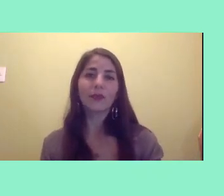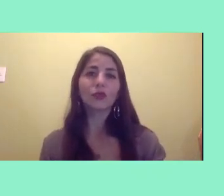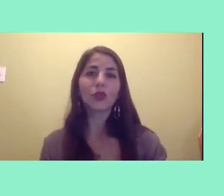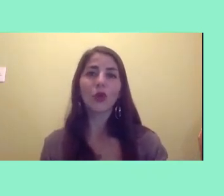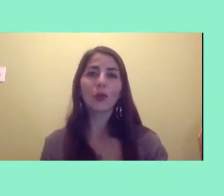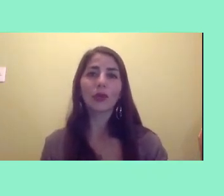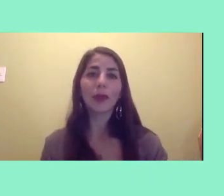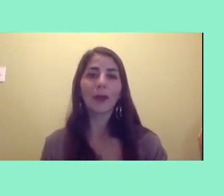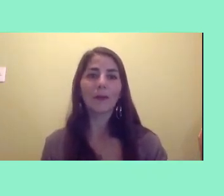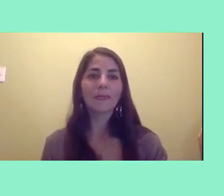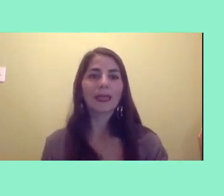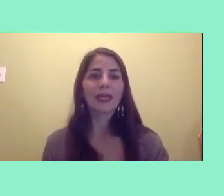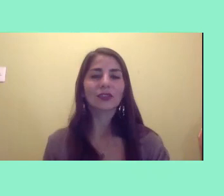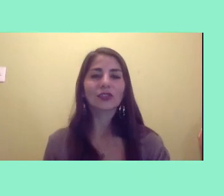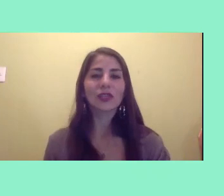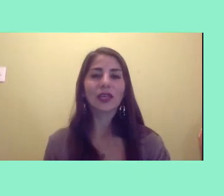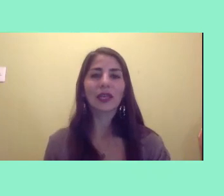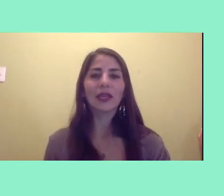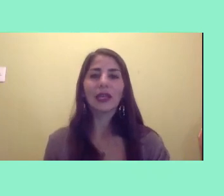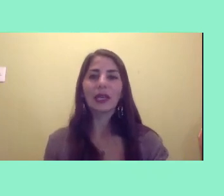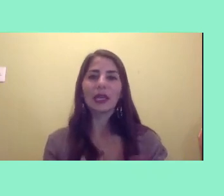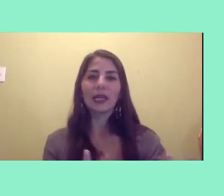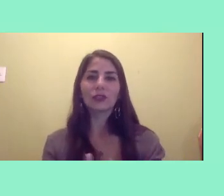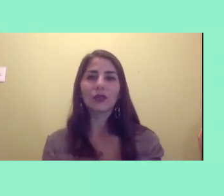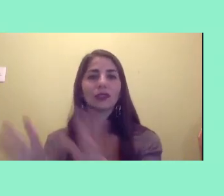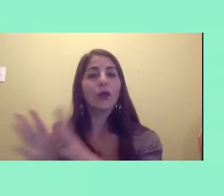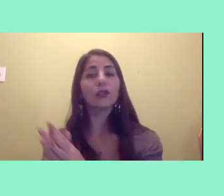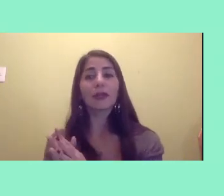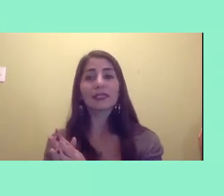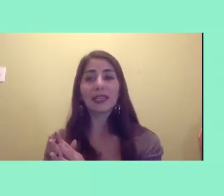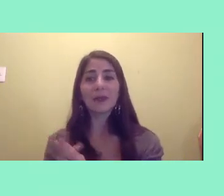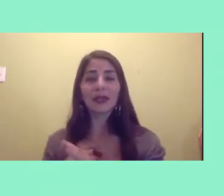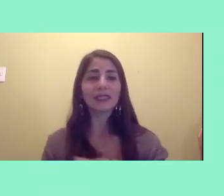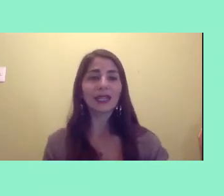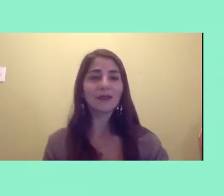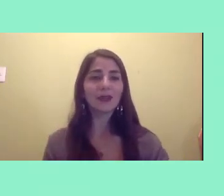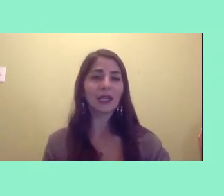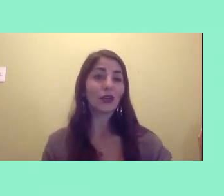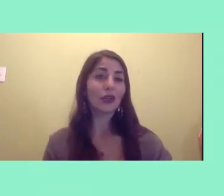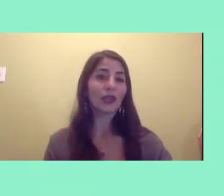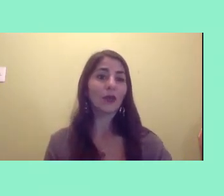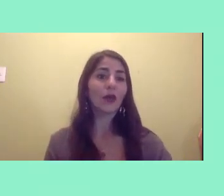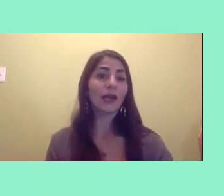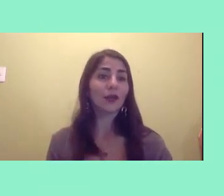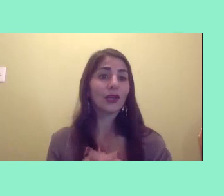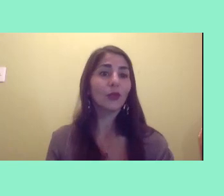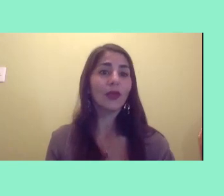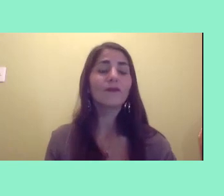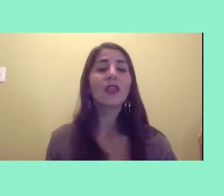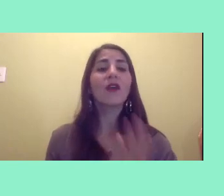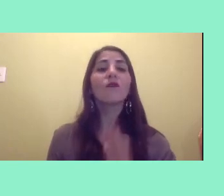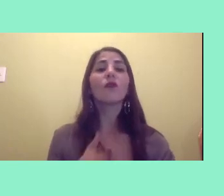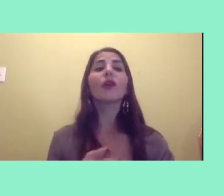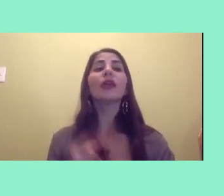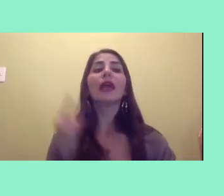son 40 minutos los programados. Entonces, les resuelvo estas últimas señas para cerrar, para que no nos quedemos con la